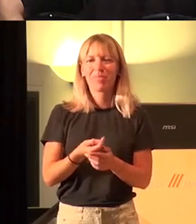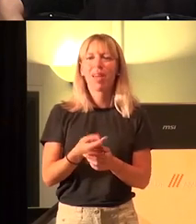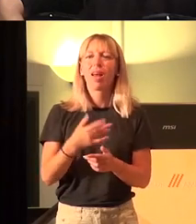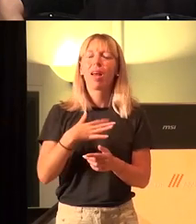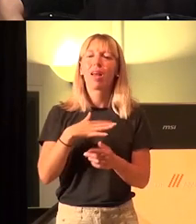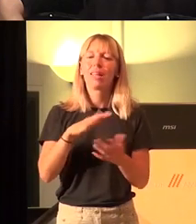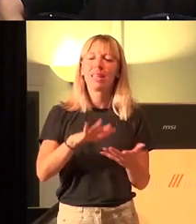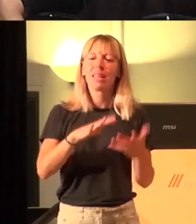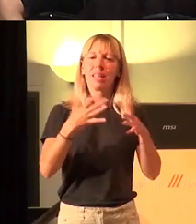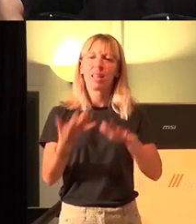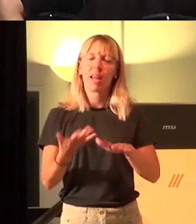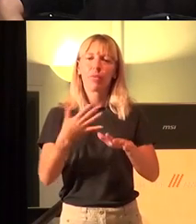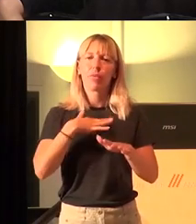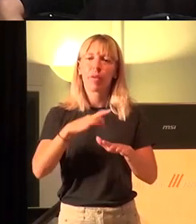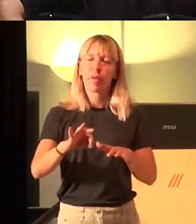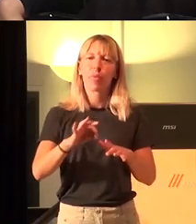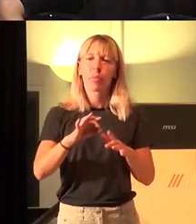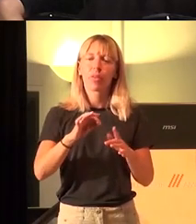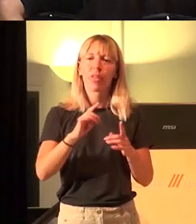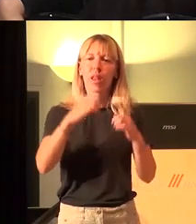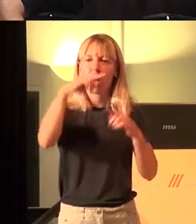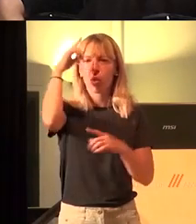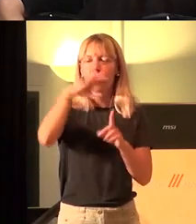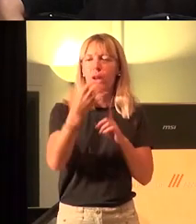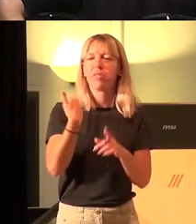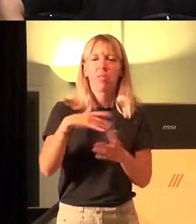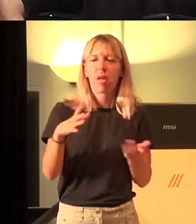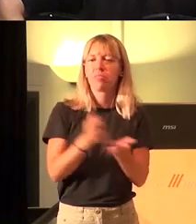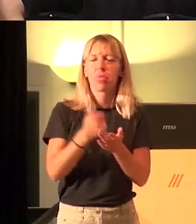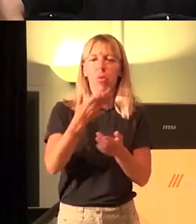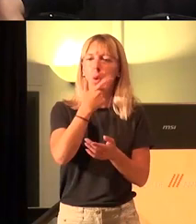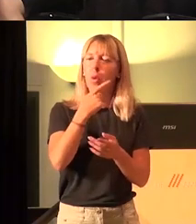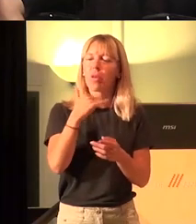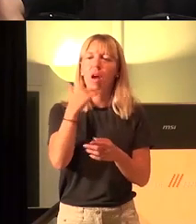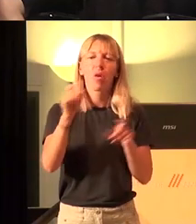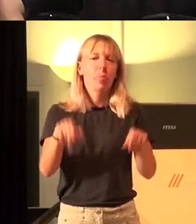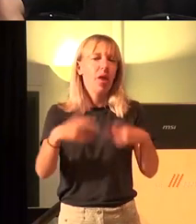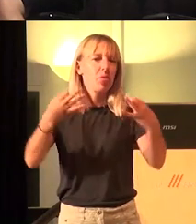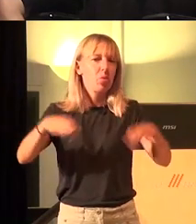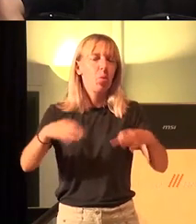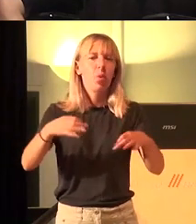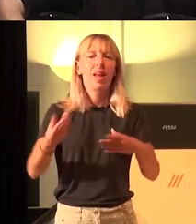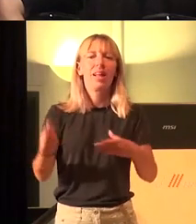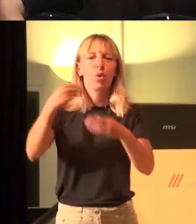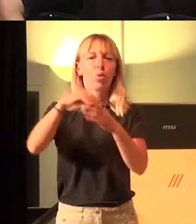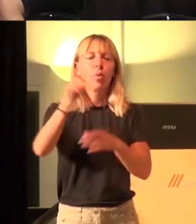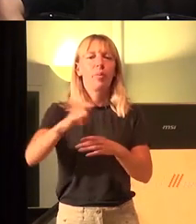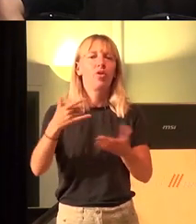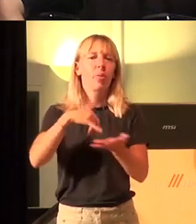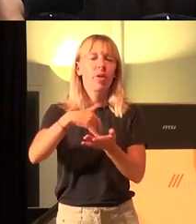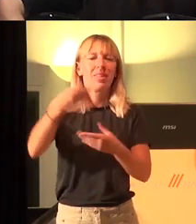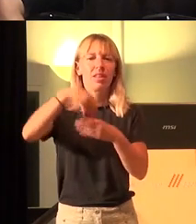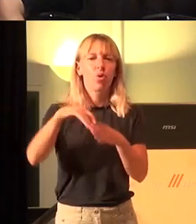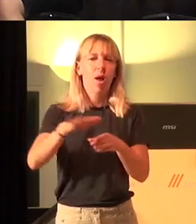poder transformador de la cultura ya está en boca de todos y que, por lo tanto, es algo natural, que la inclusión de las personas con vulnerabilidad en el